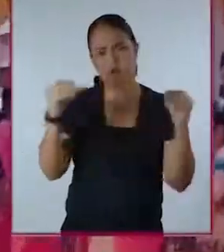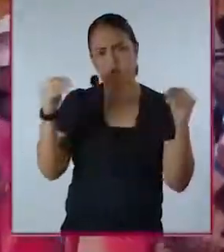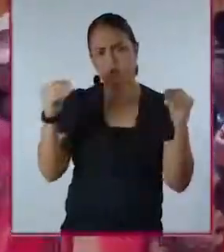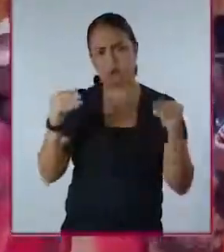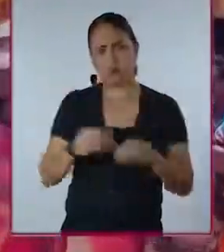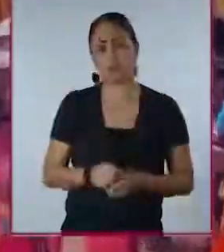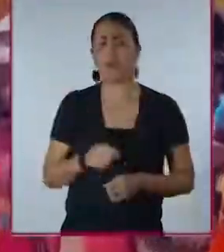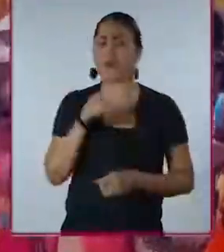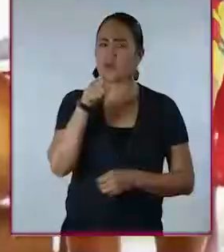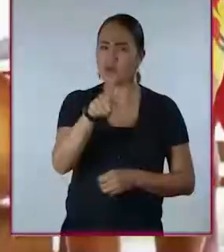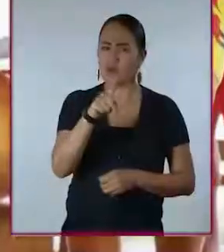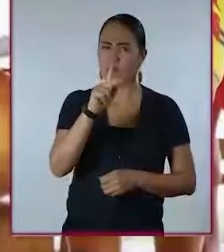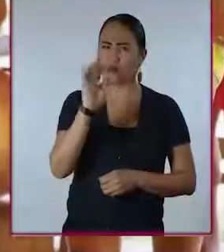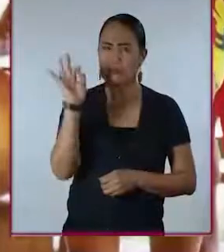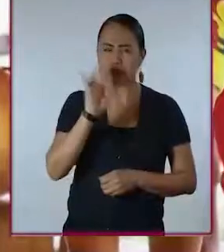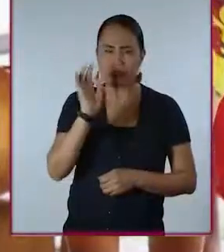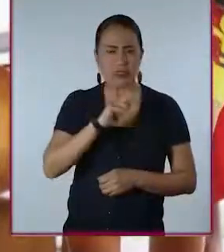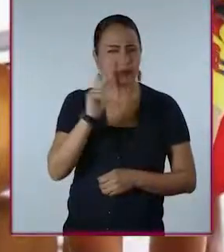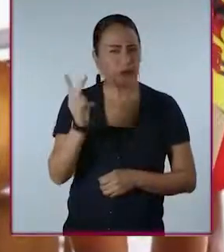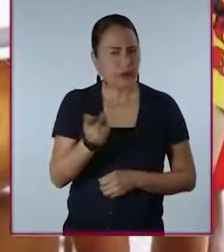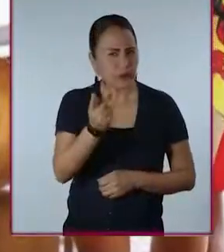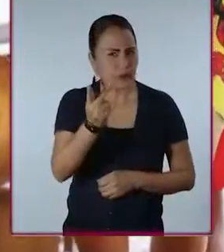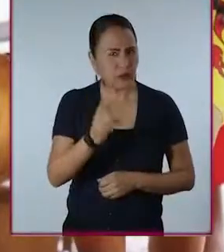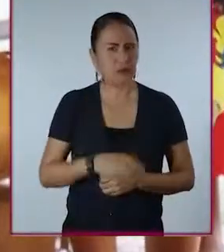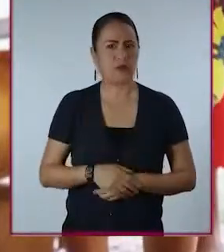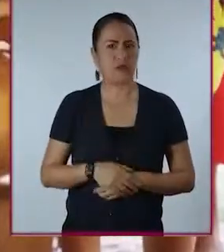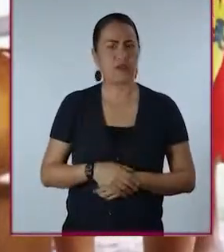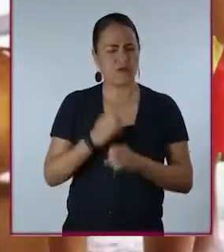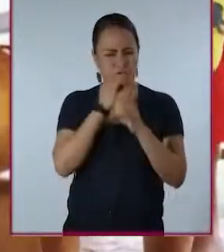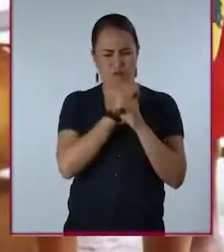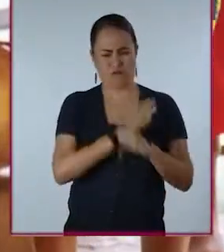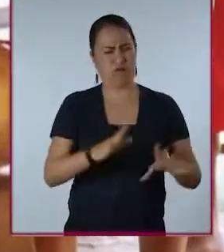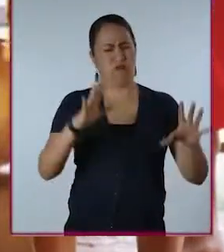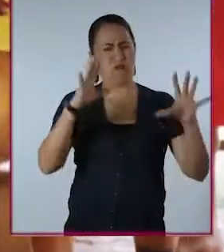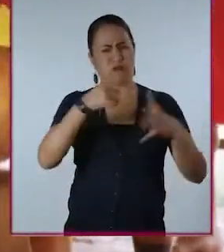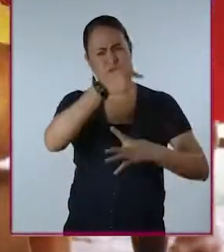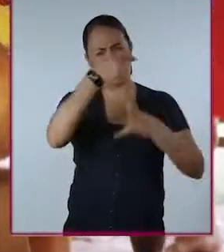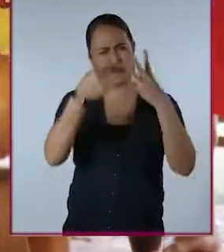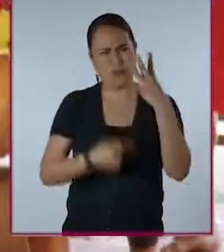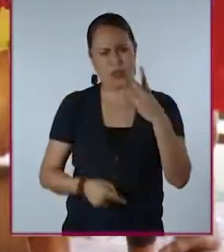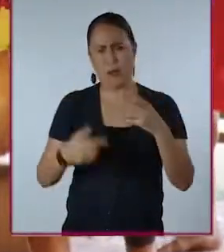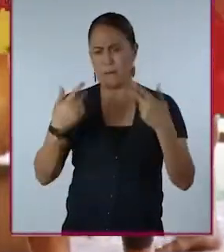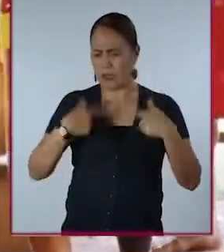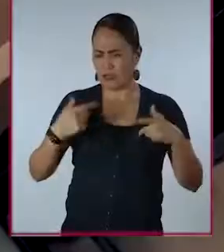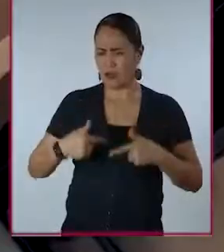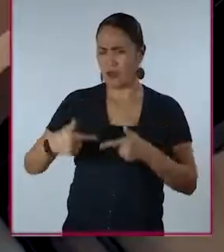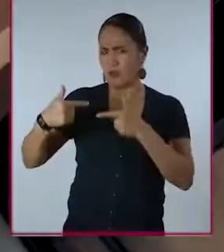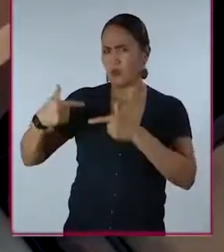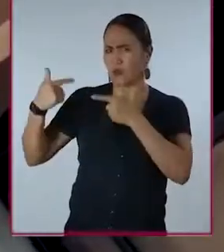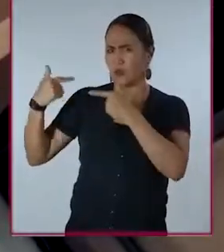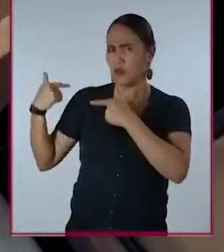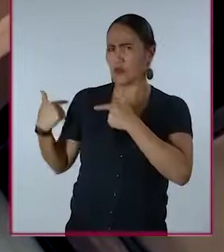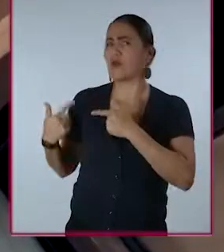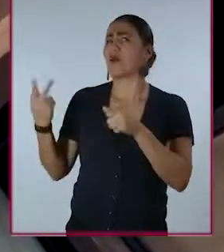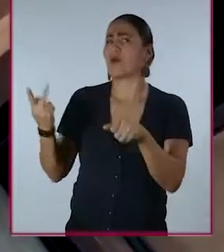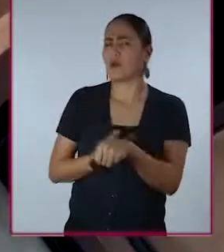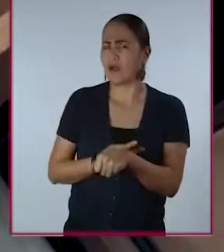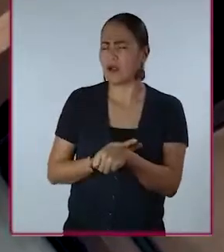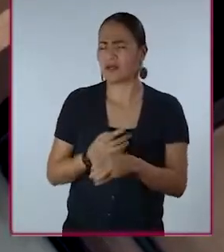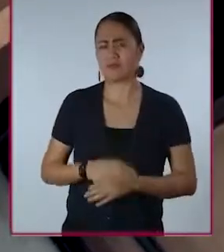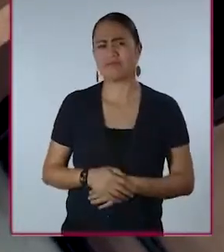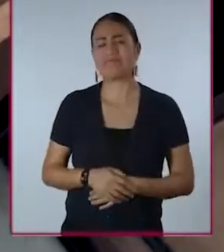Si te estás preguntando cómo hemos obtenido tanta información acerca de nuestros antepasados, la respuesta